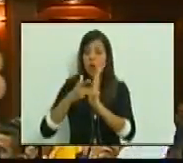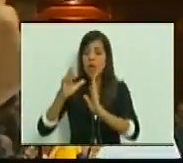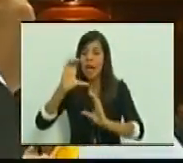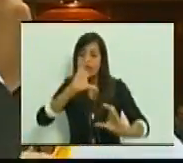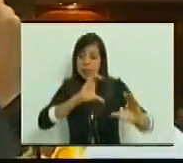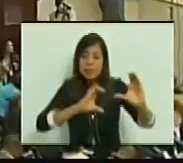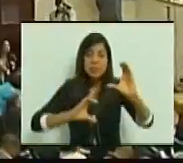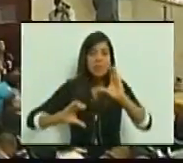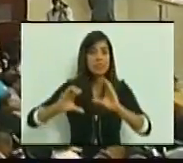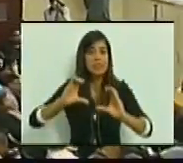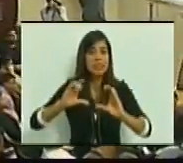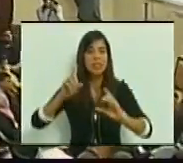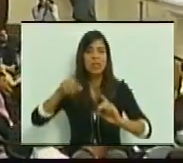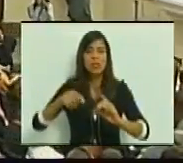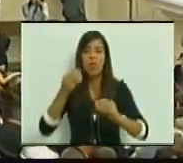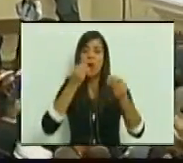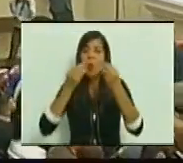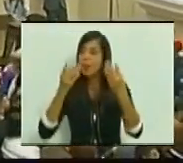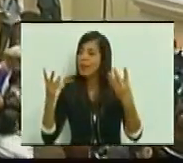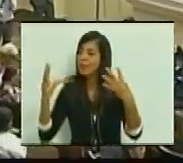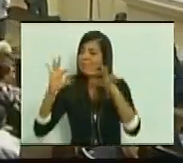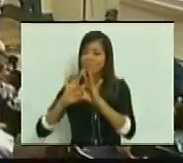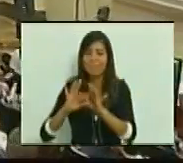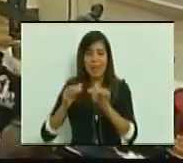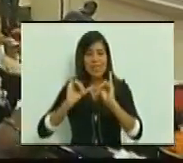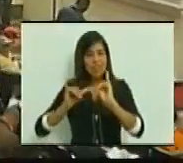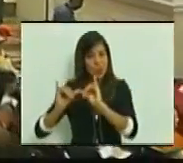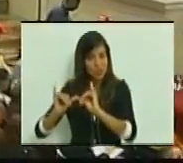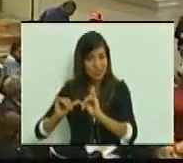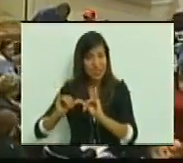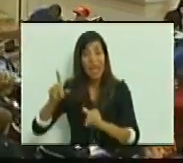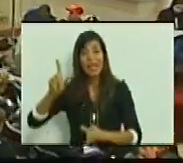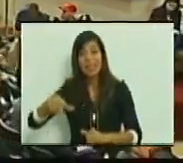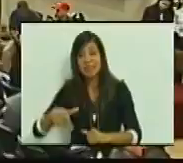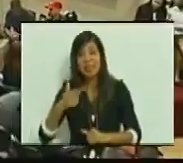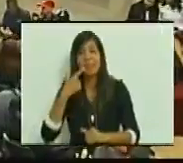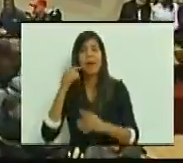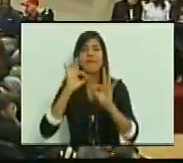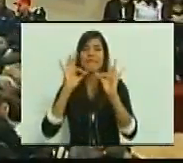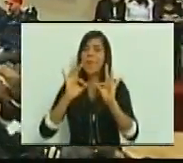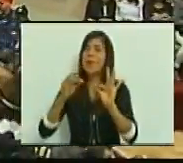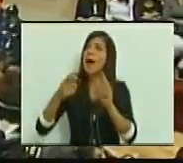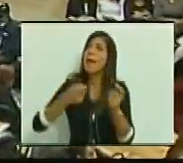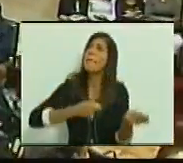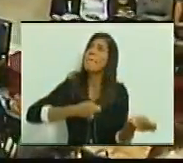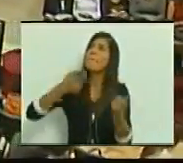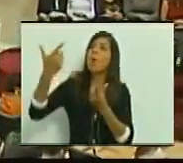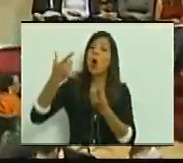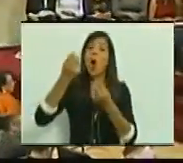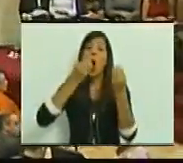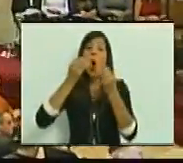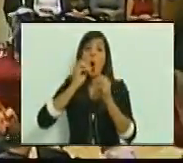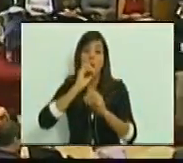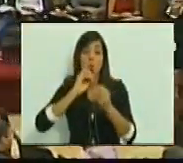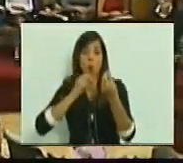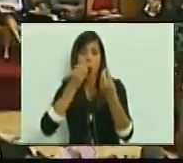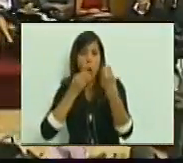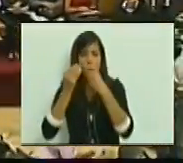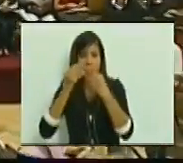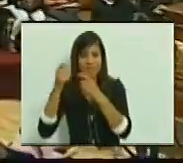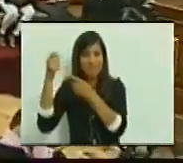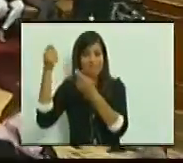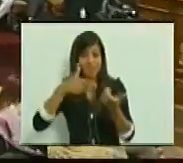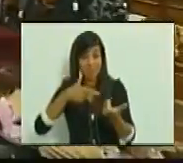científica vinculadas al sector agroalimentario. Operaciones de exportación e importación de cualquier rubro o insumos vinculados al